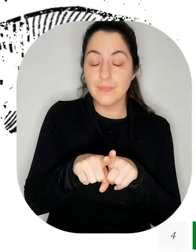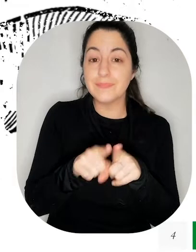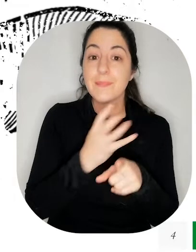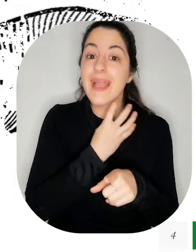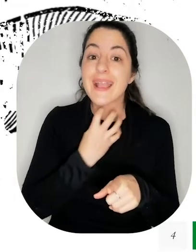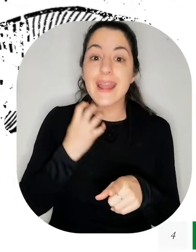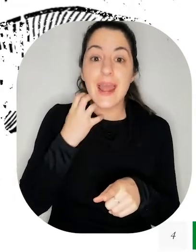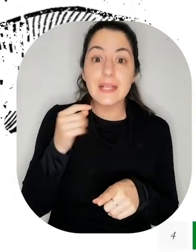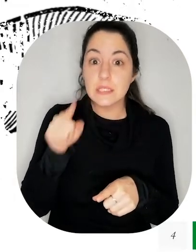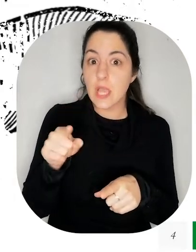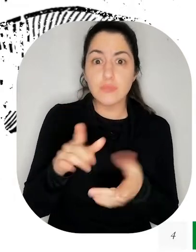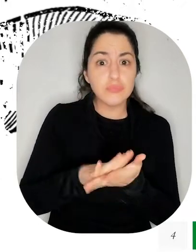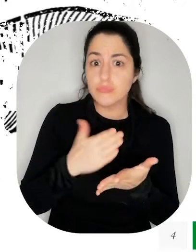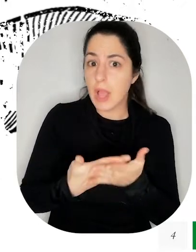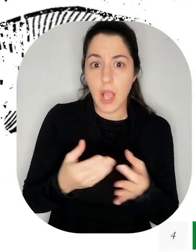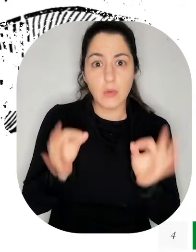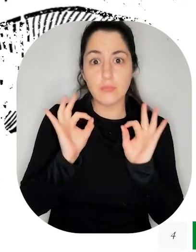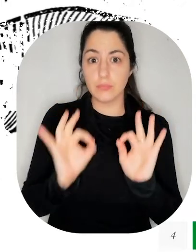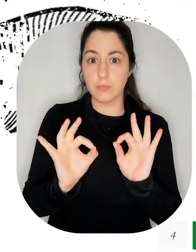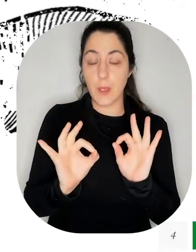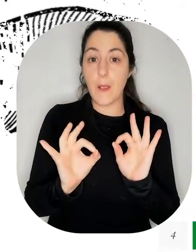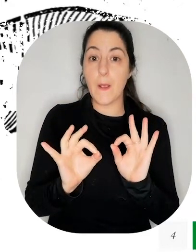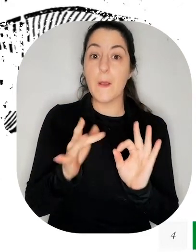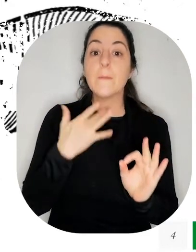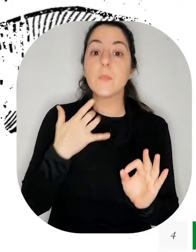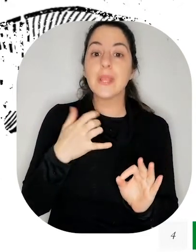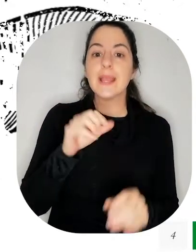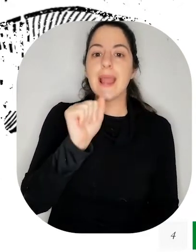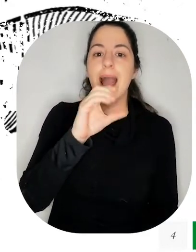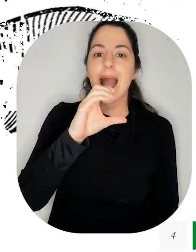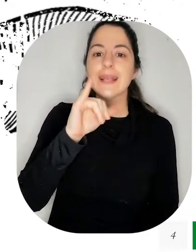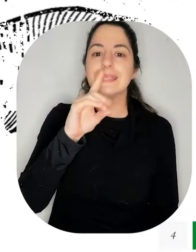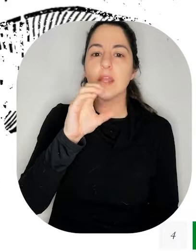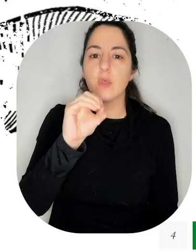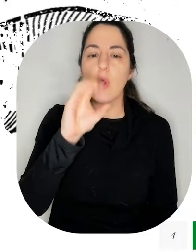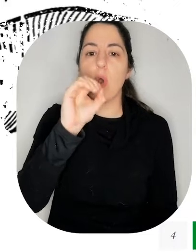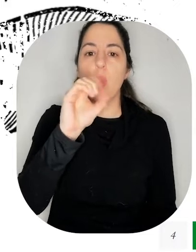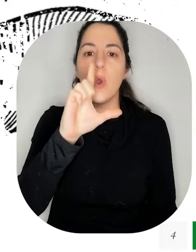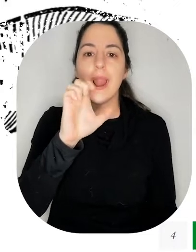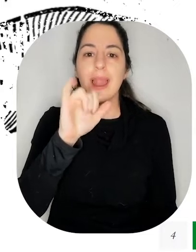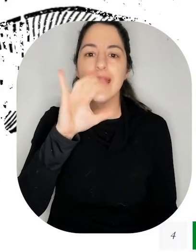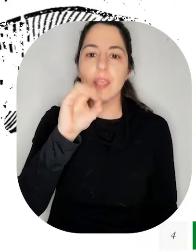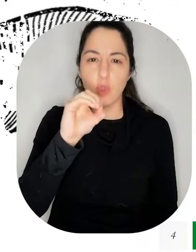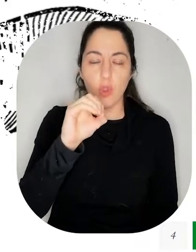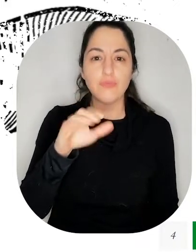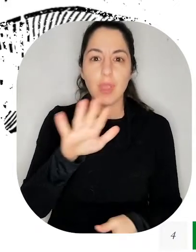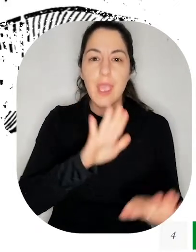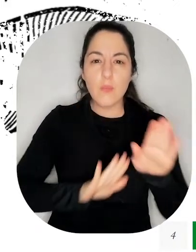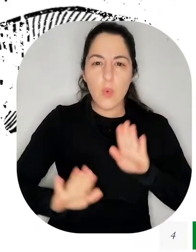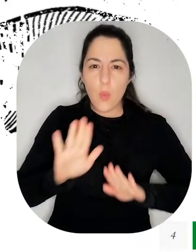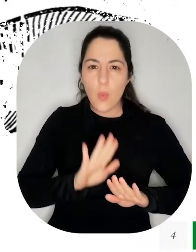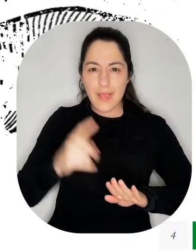en todo caso, estos lípidos, estas grasitas que tiene, son muy saludables. Tiene un alto contenido de ácido oleico y linoleico.